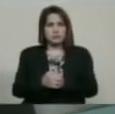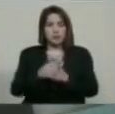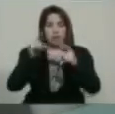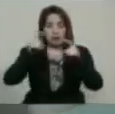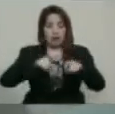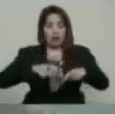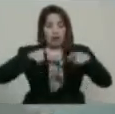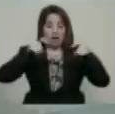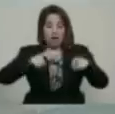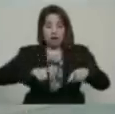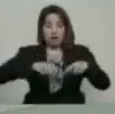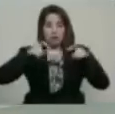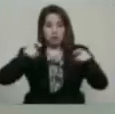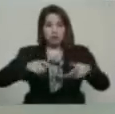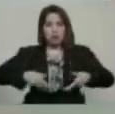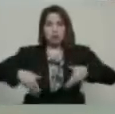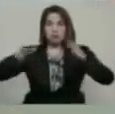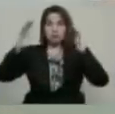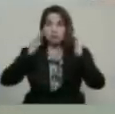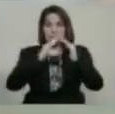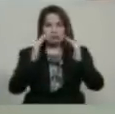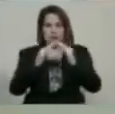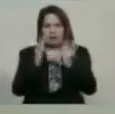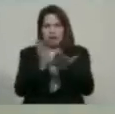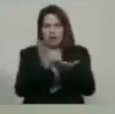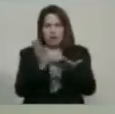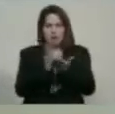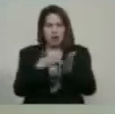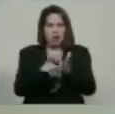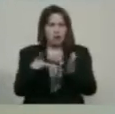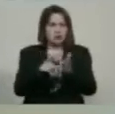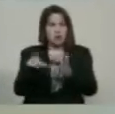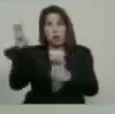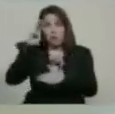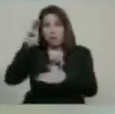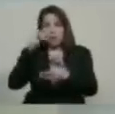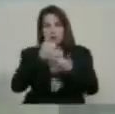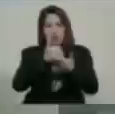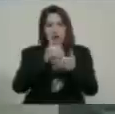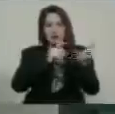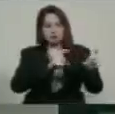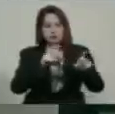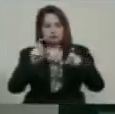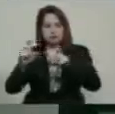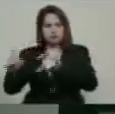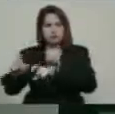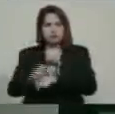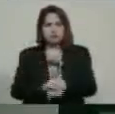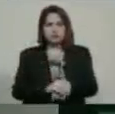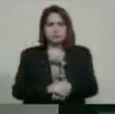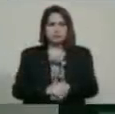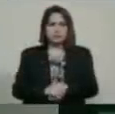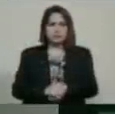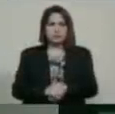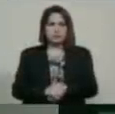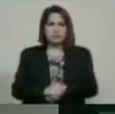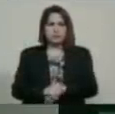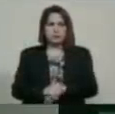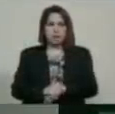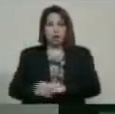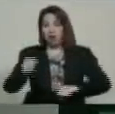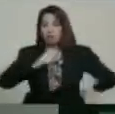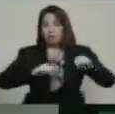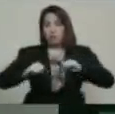urbana, proyecto Conuco, en las escuelas y los liceos, las maestras, los maestros, los estudiantes, el